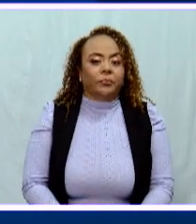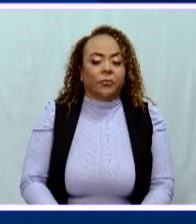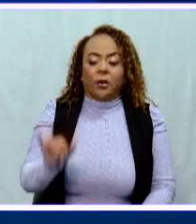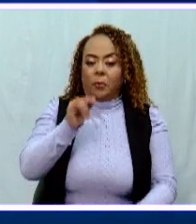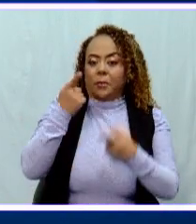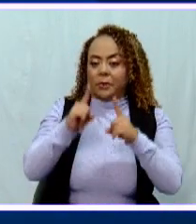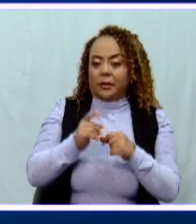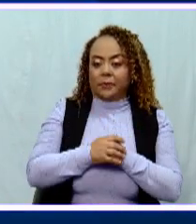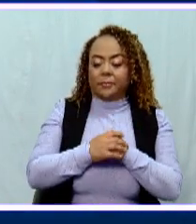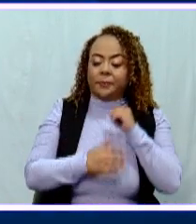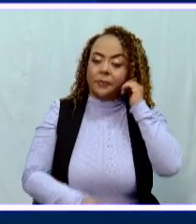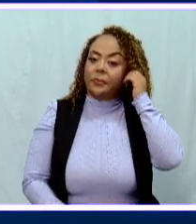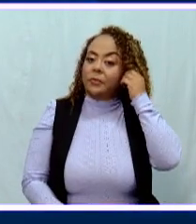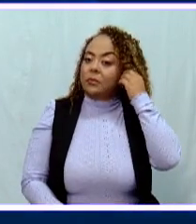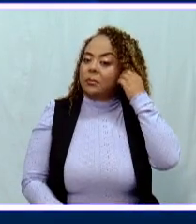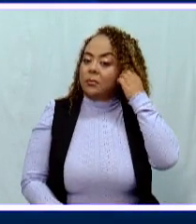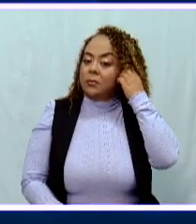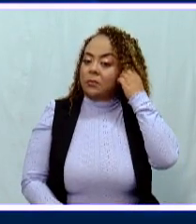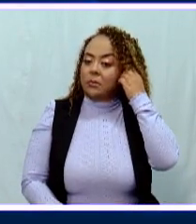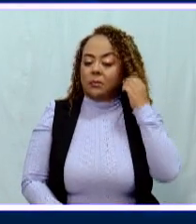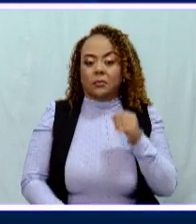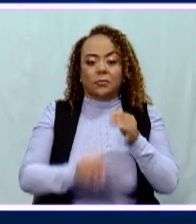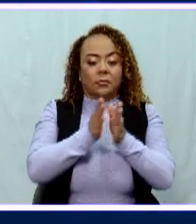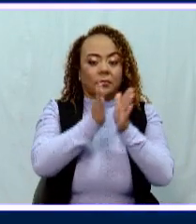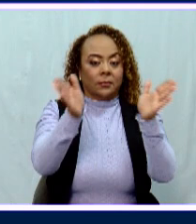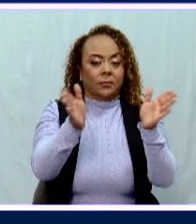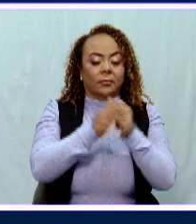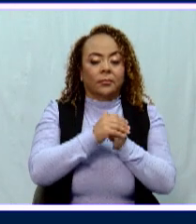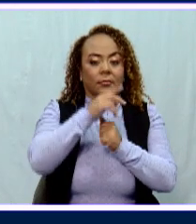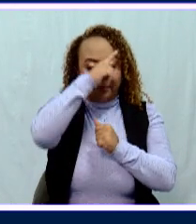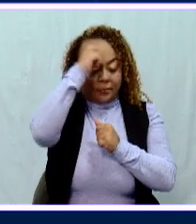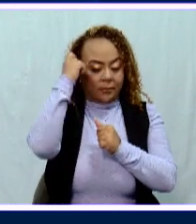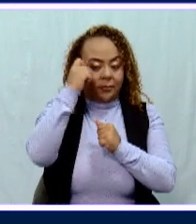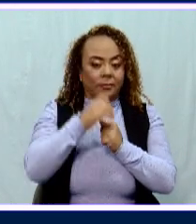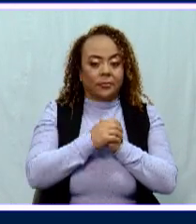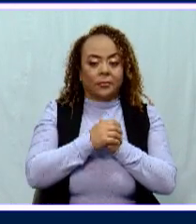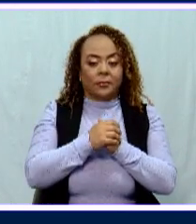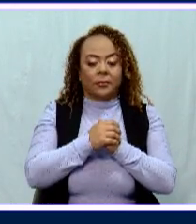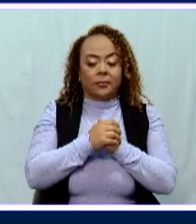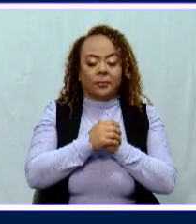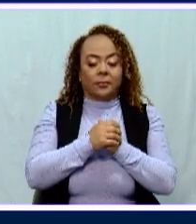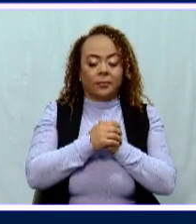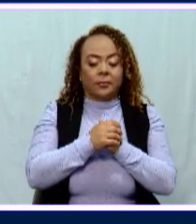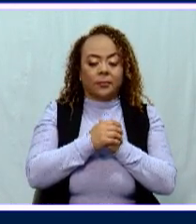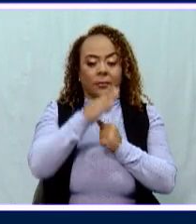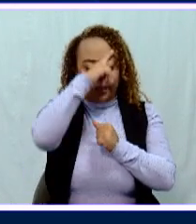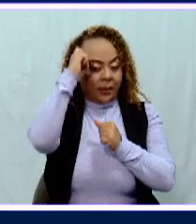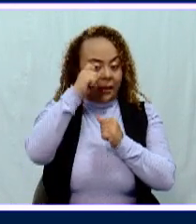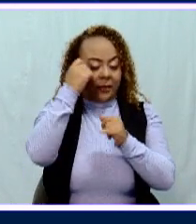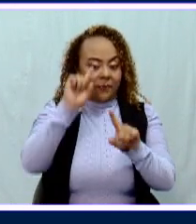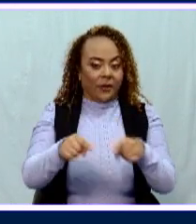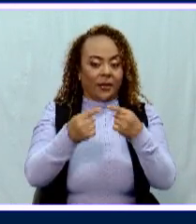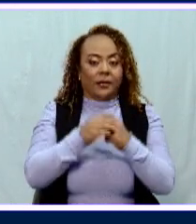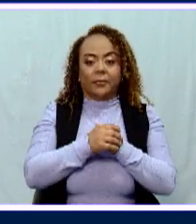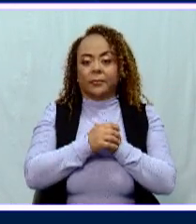lo que está pasando como lo que le está pasando a Saprissa líder general en el verano líder en gran final